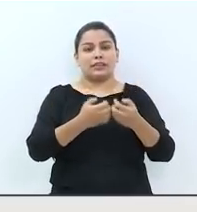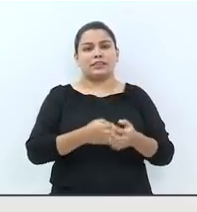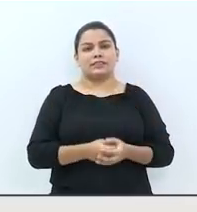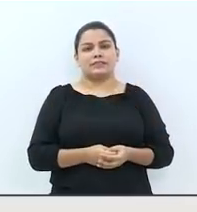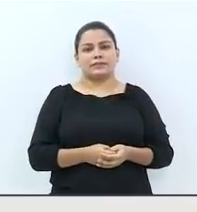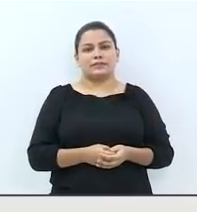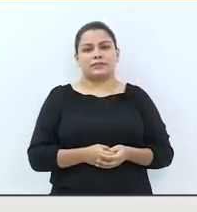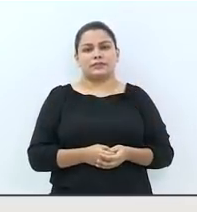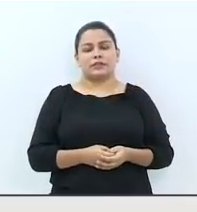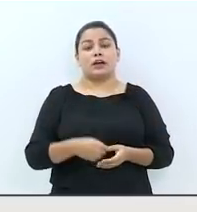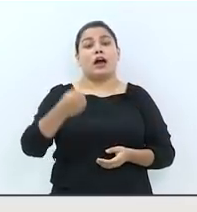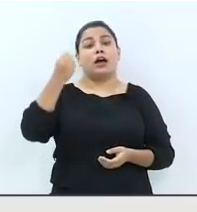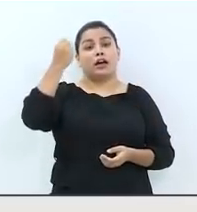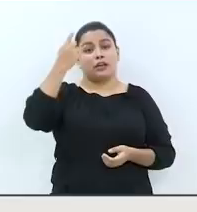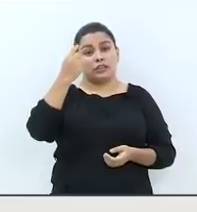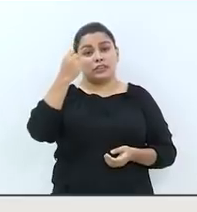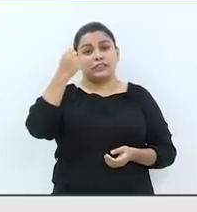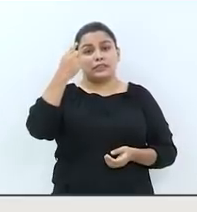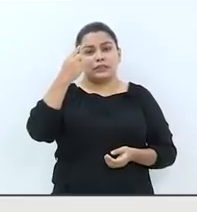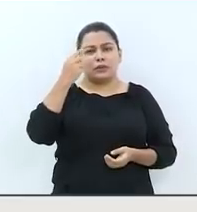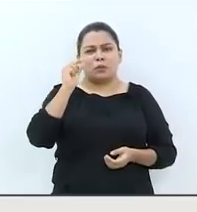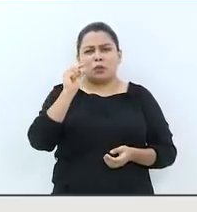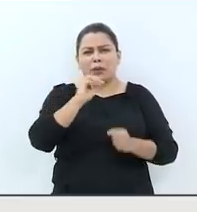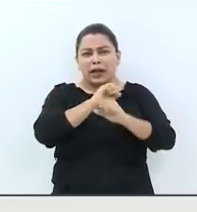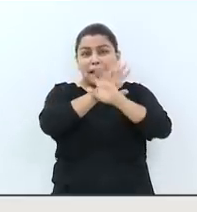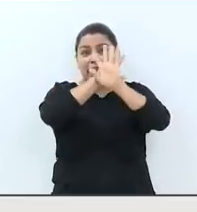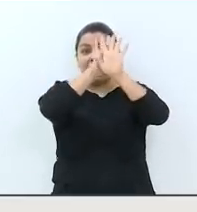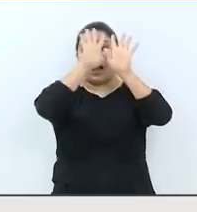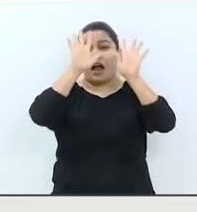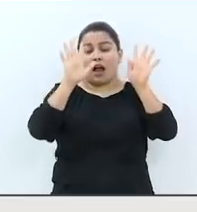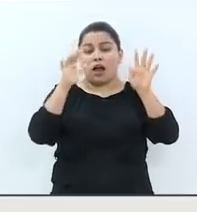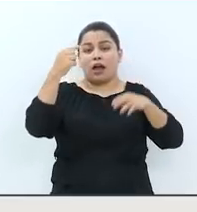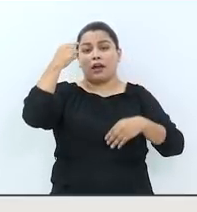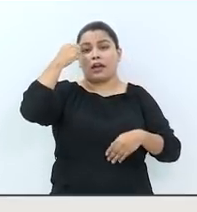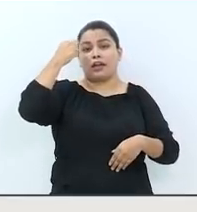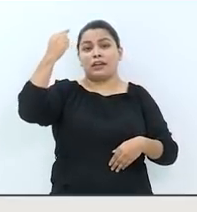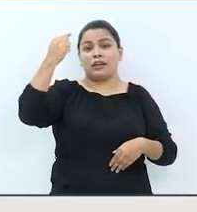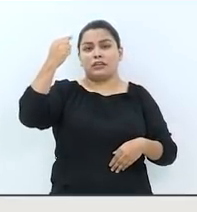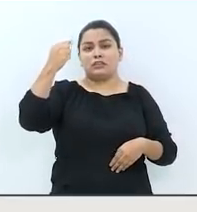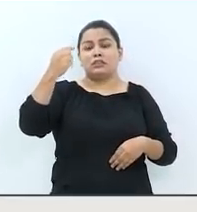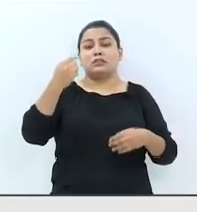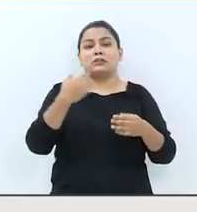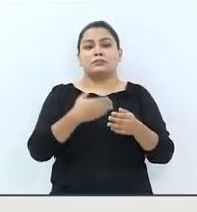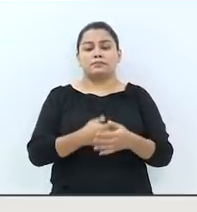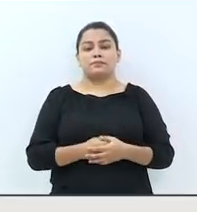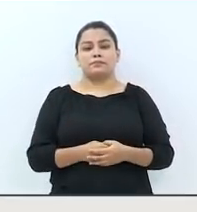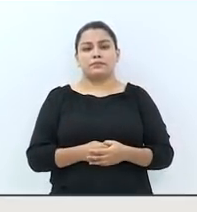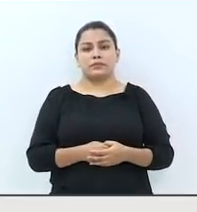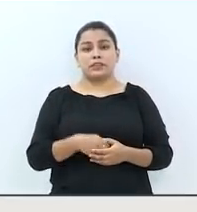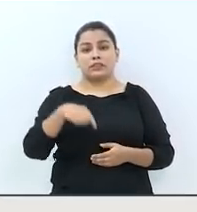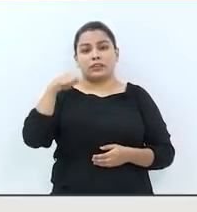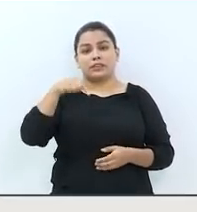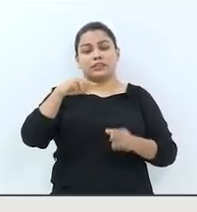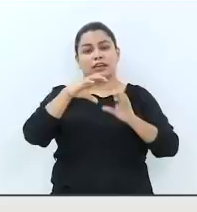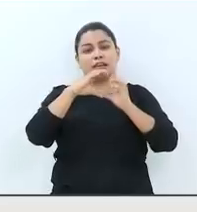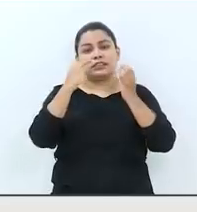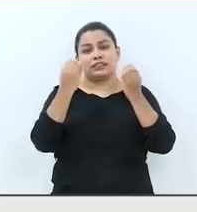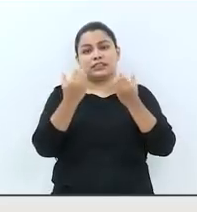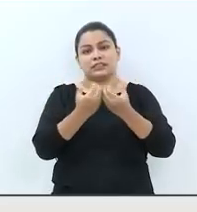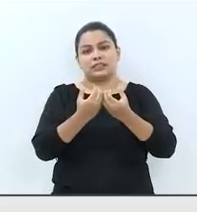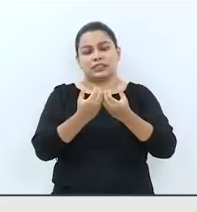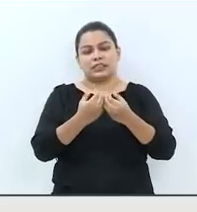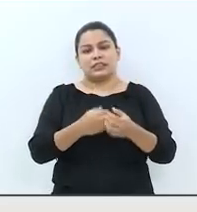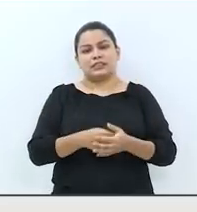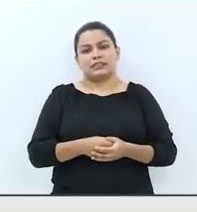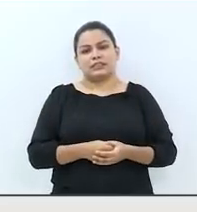Lorena a comprender o aterrizar un poco más en este viaje, ¿verdad? Que hemos iniciado en esta sesión, pues seguimos en el